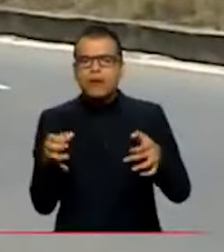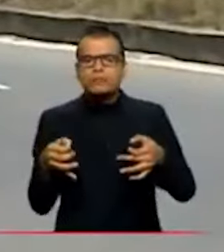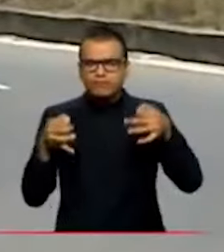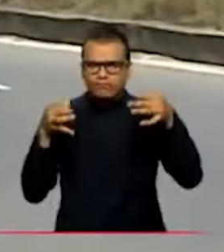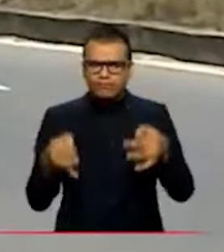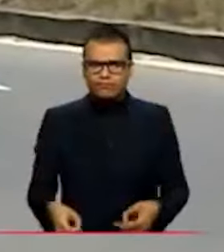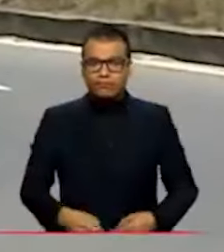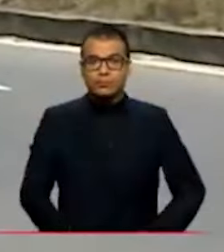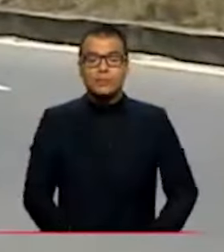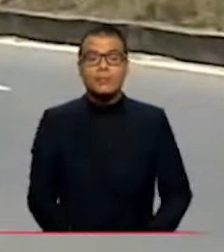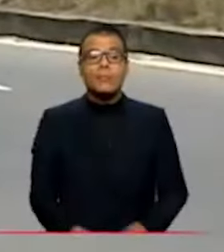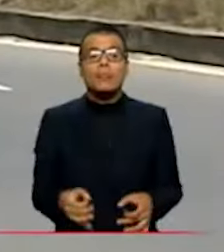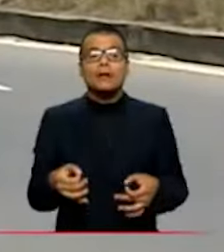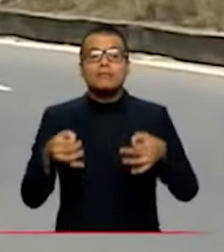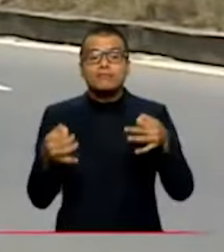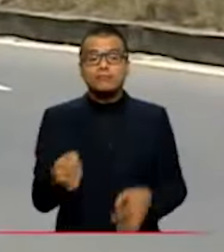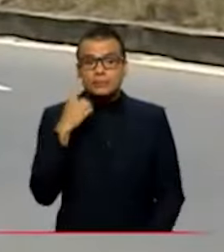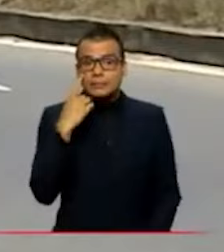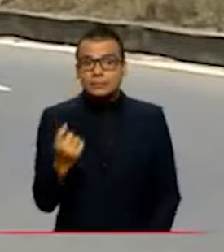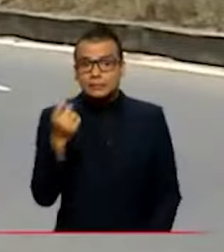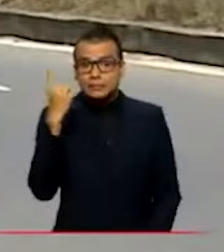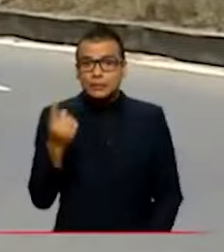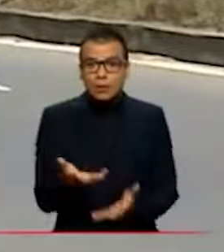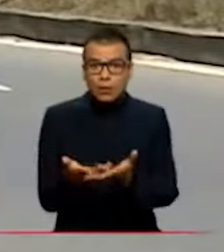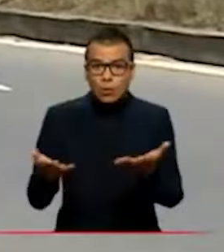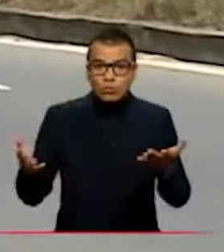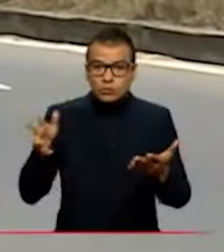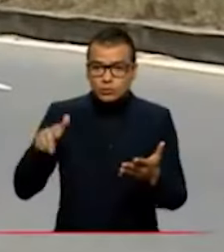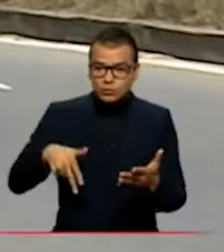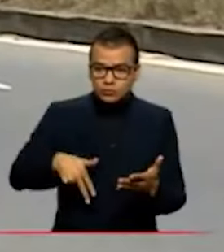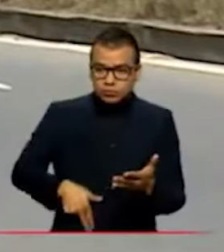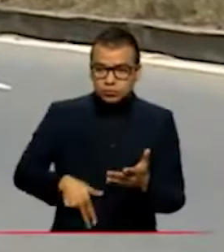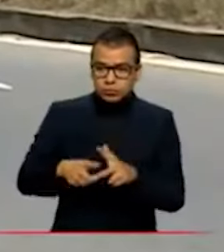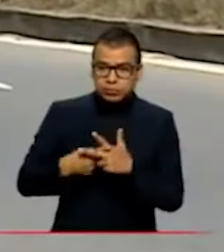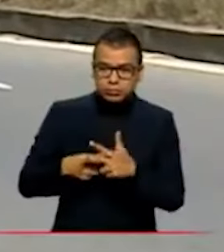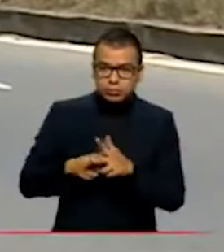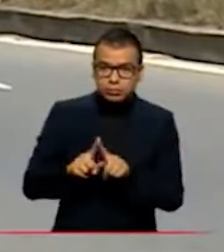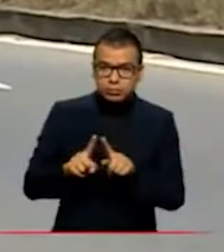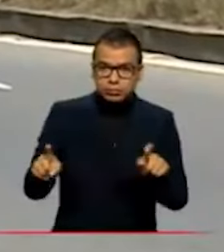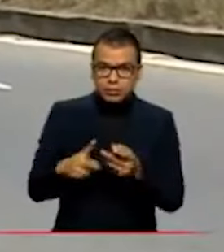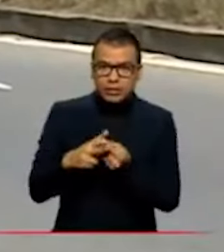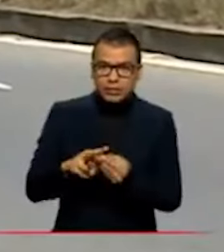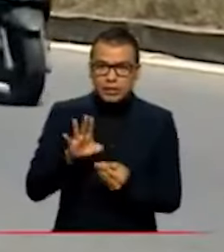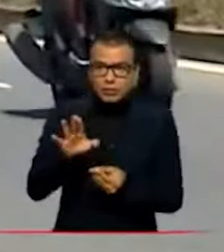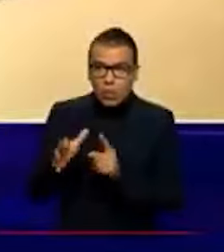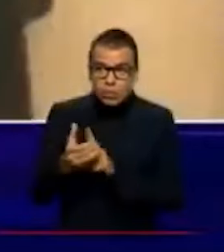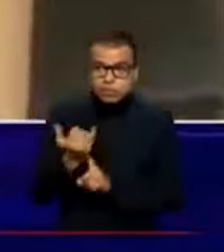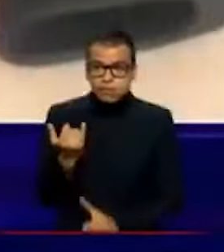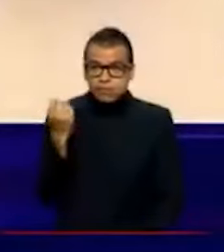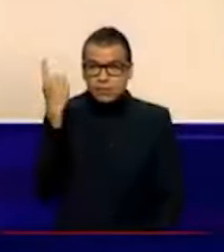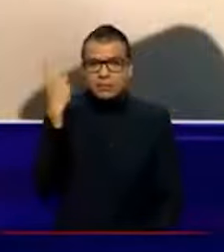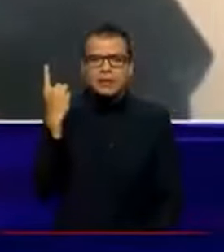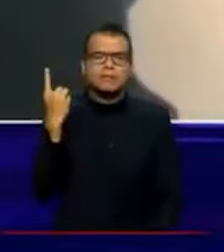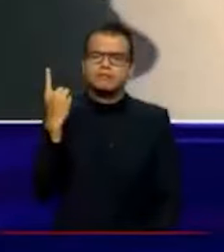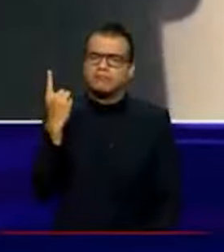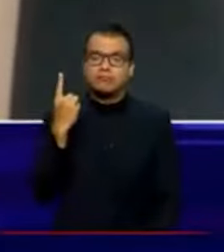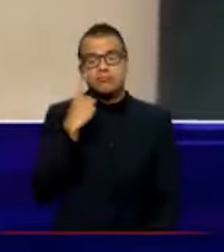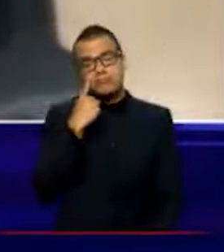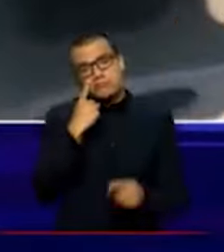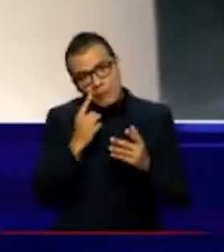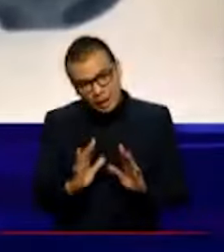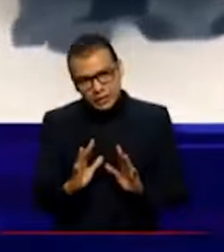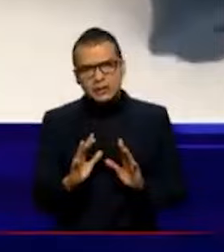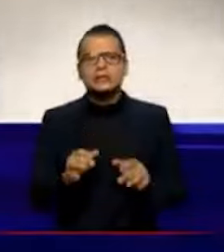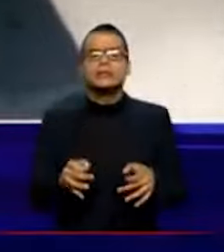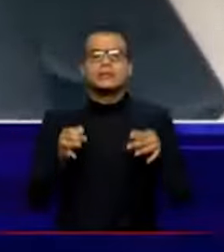No es la primera vez que en Cali se encuentra partes de fusiles y armas largas de presunto tráfico ilegal. Se tiene como hipótesis que